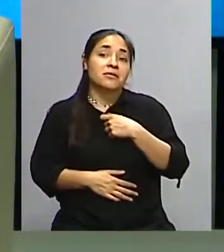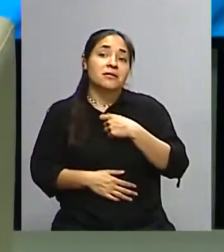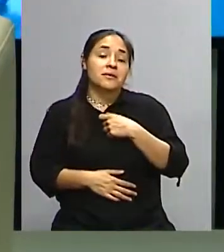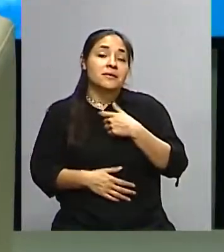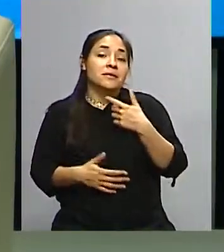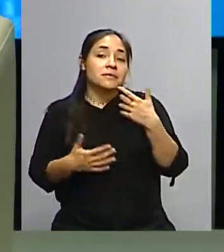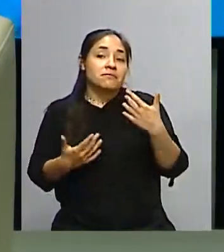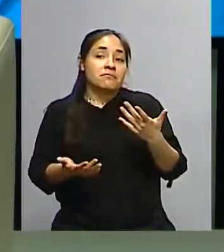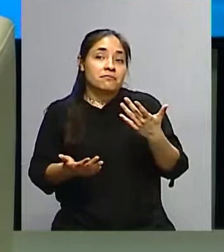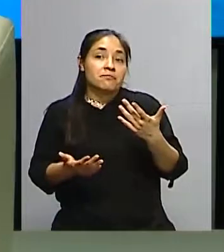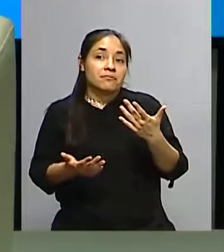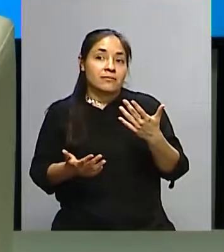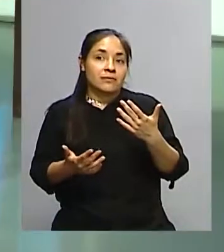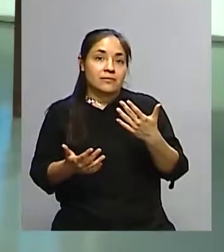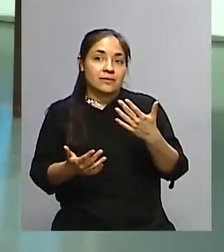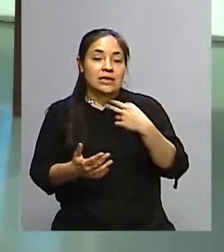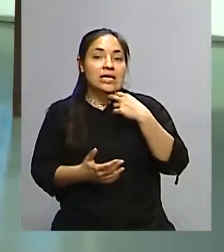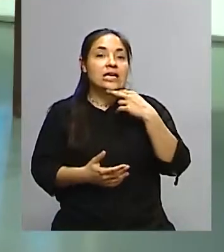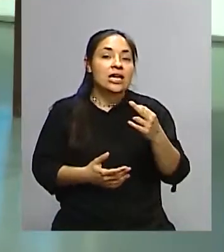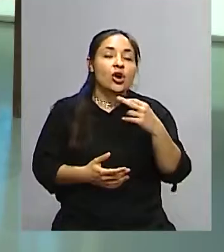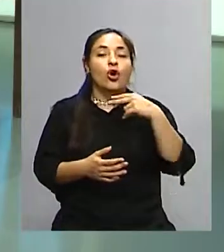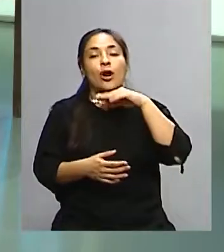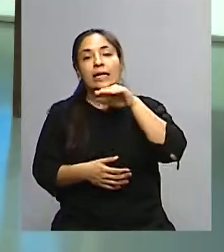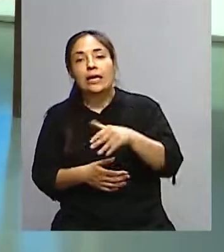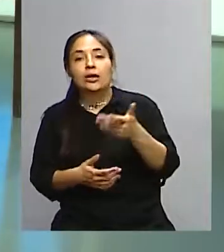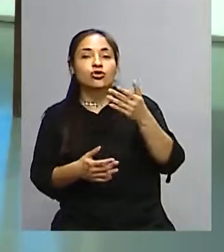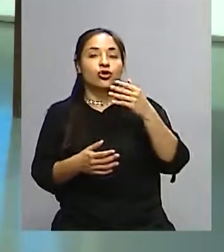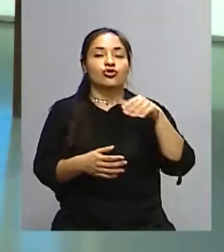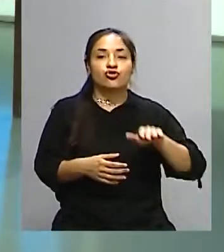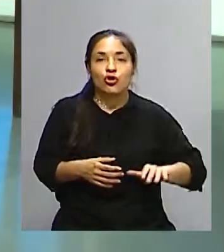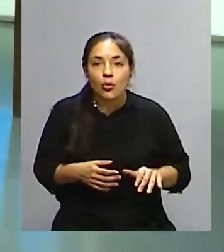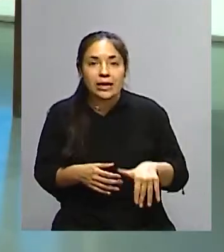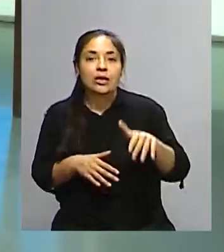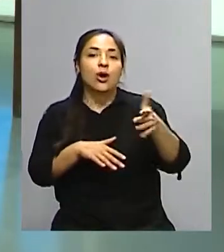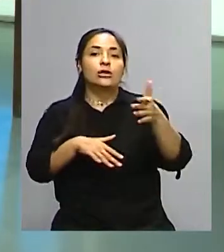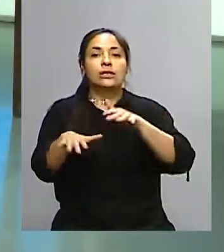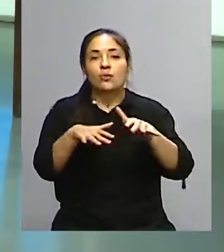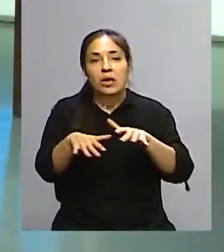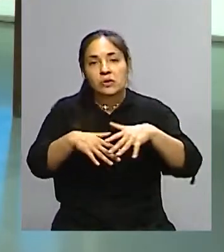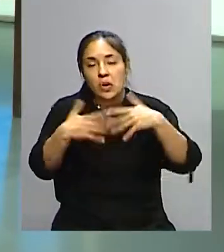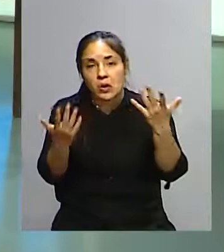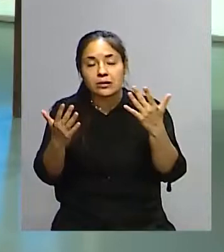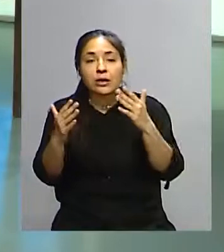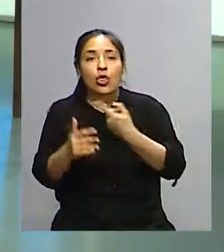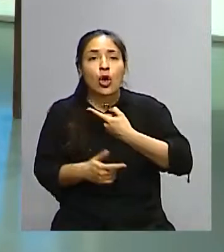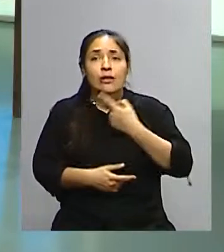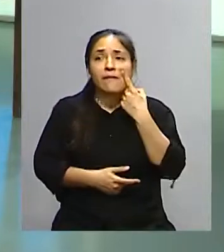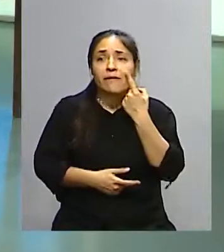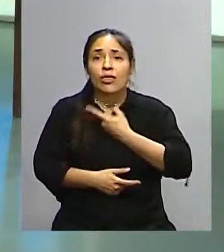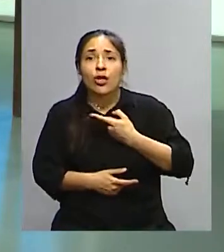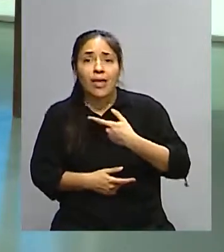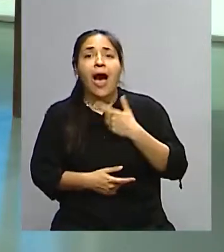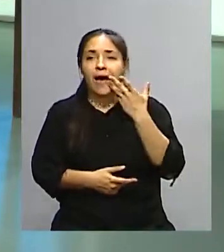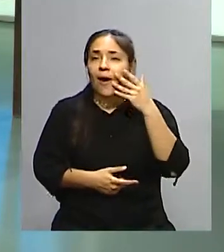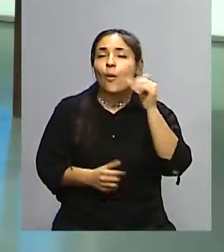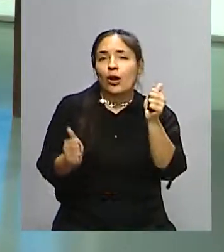recibido amablemente porque somos sus hijos, sus nietos, sus sobrinos, que por una situación X tuvimos que ir a vivir con ellos, bueno, eso